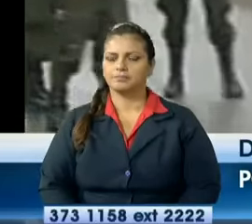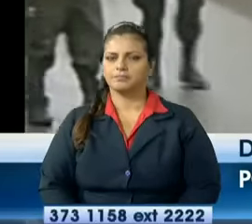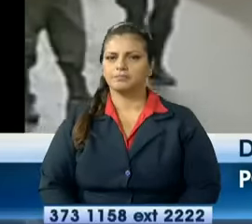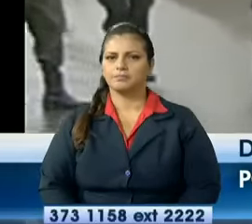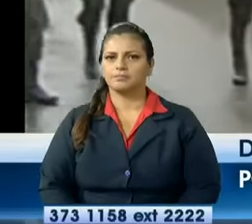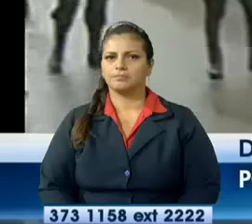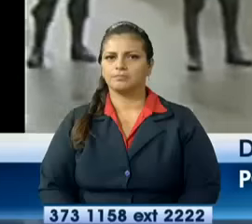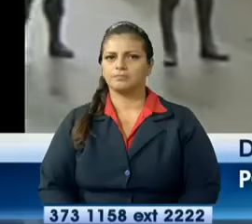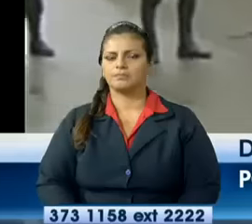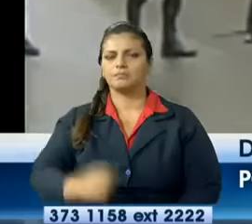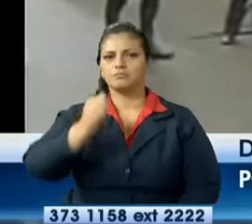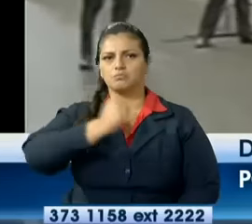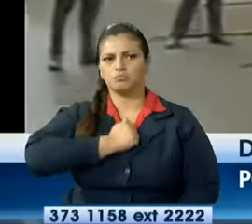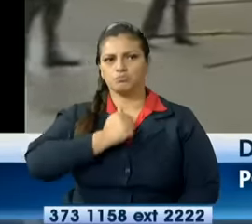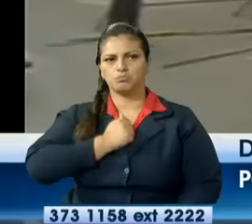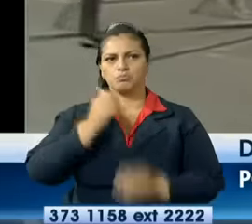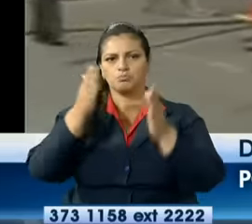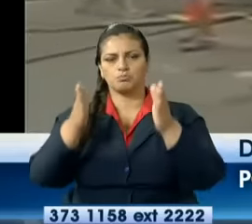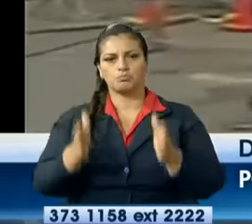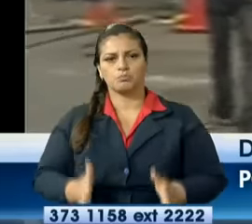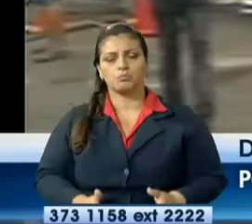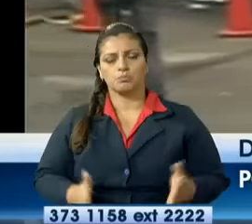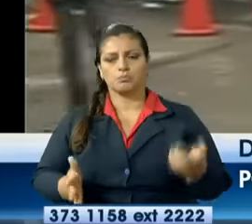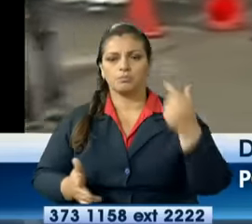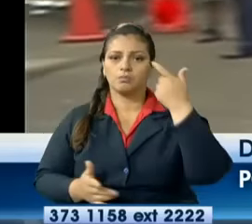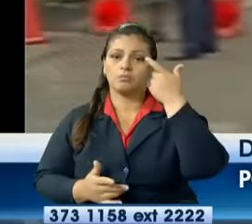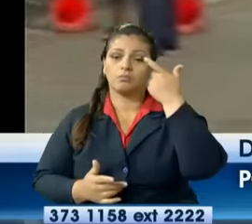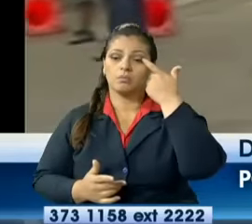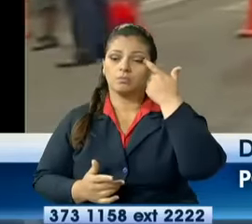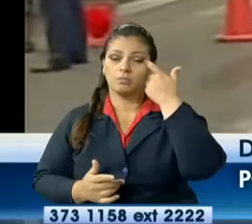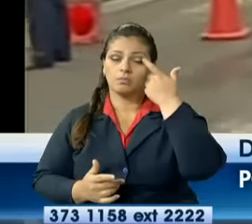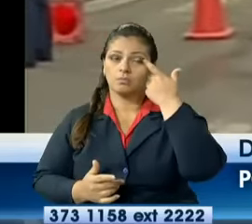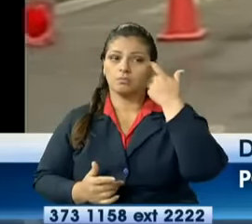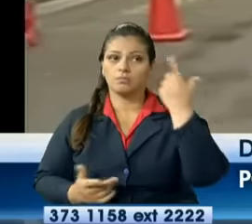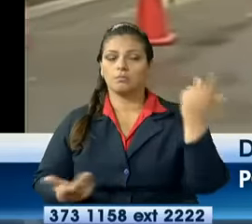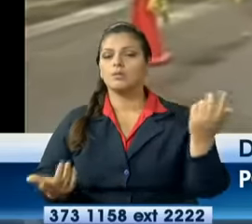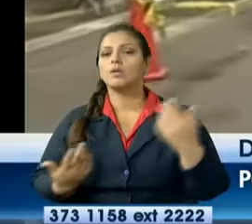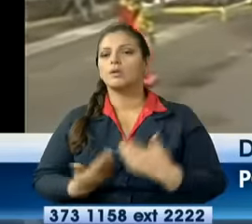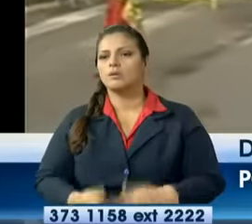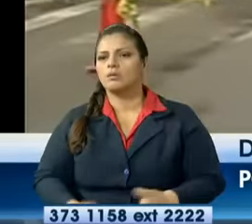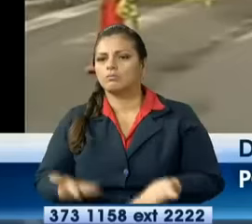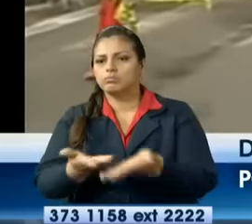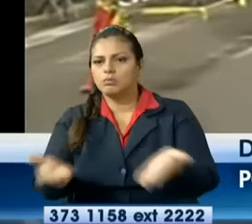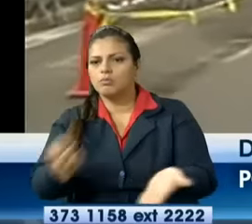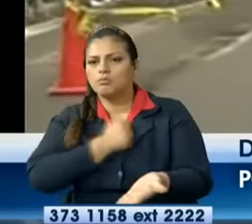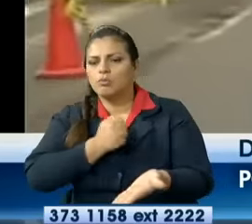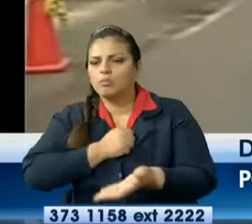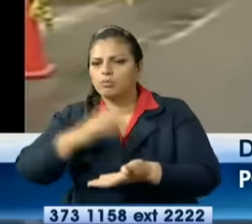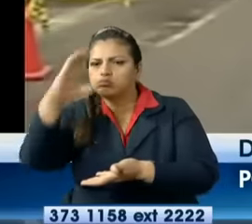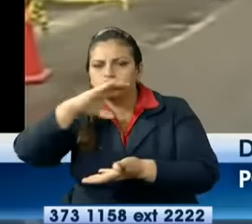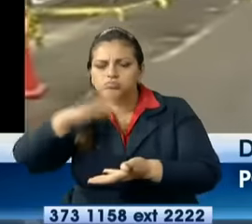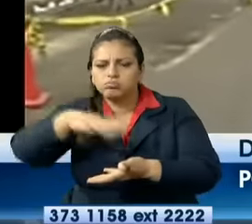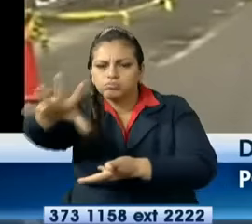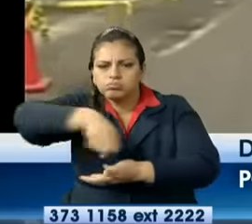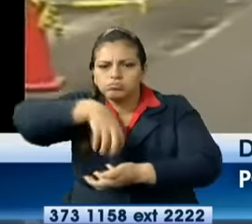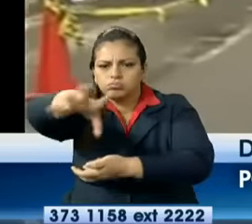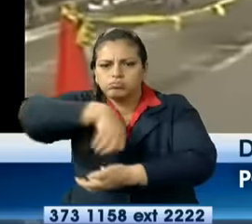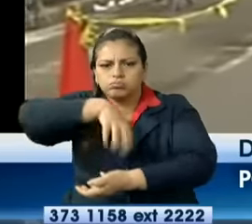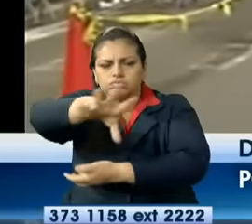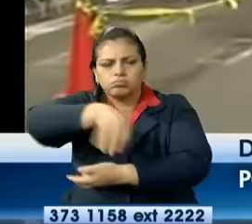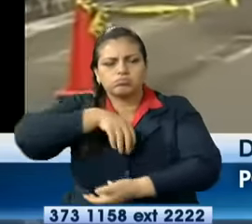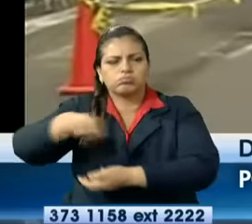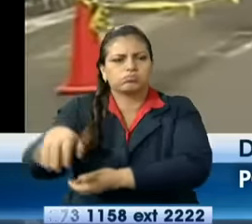Los propietarios de los locales también se están retirando con la mercadería, están ya, como ellos lo han manifestado,